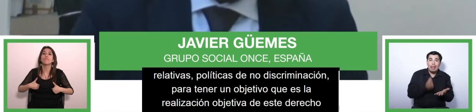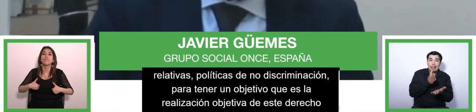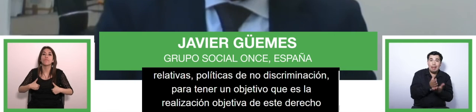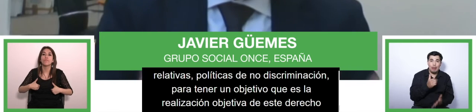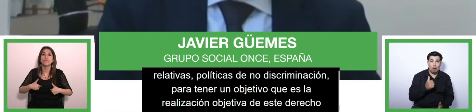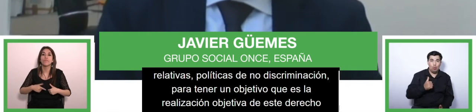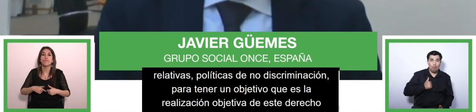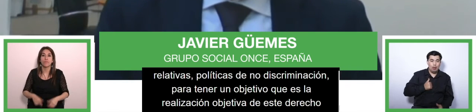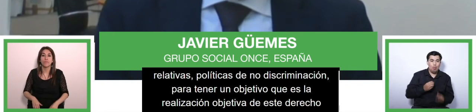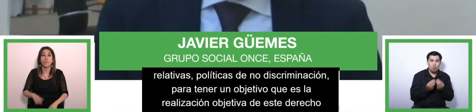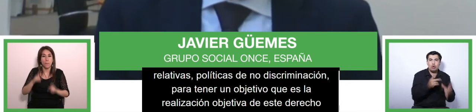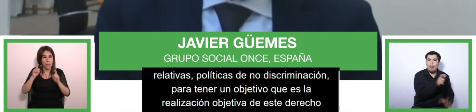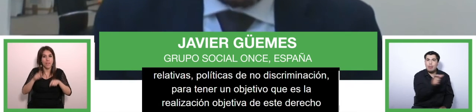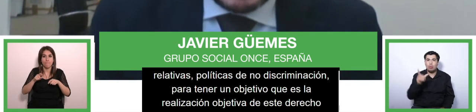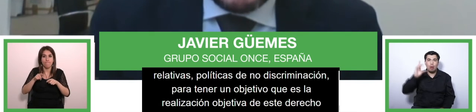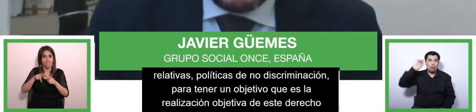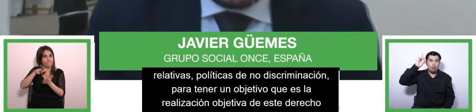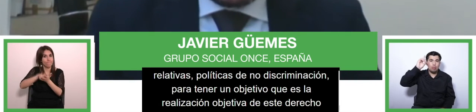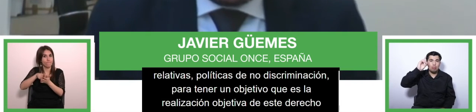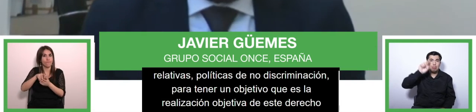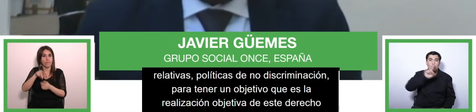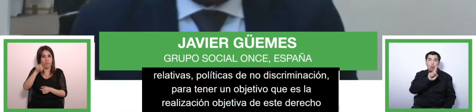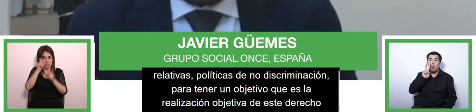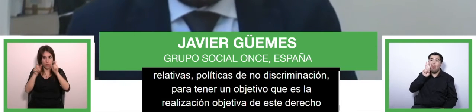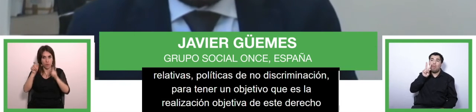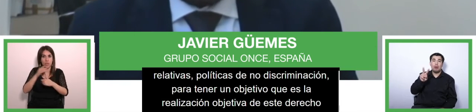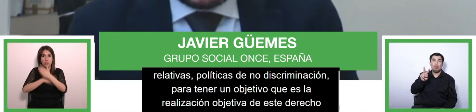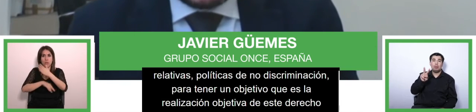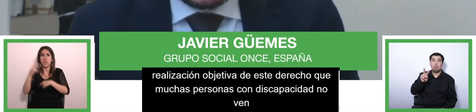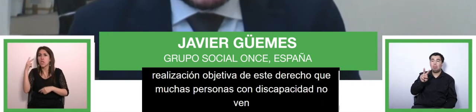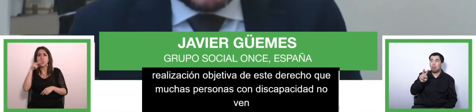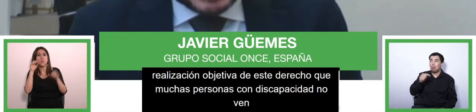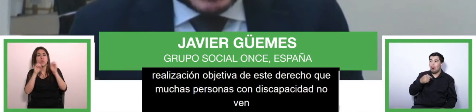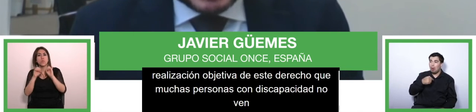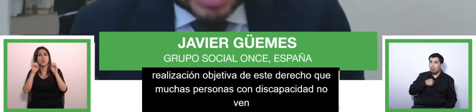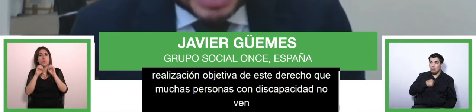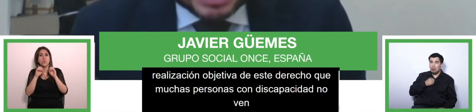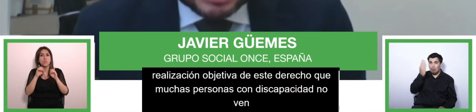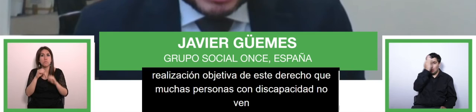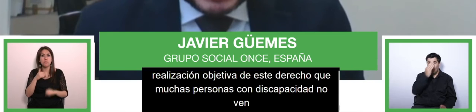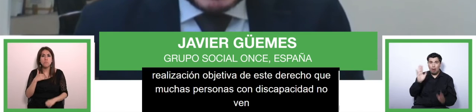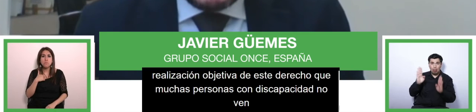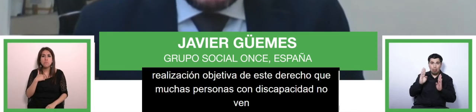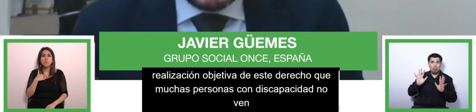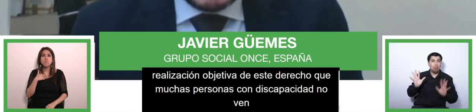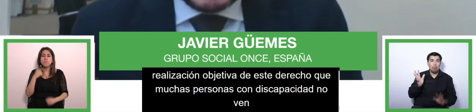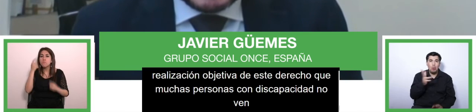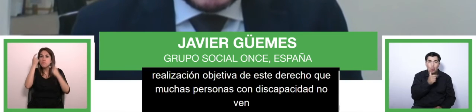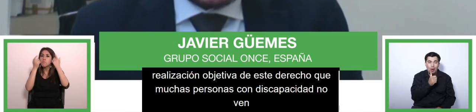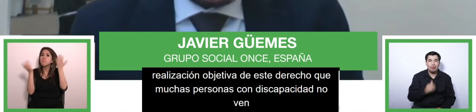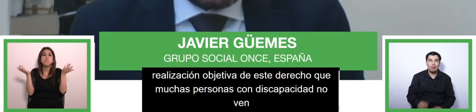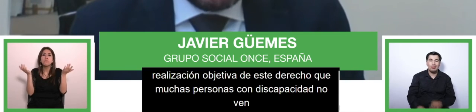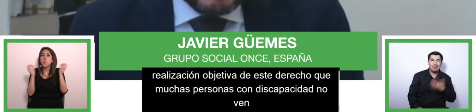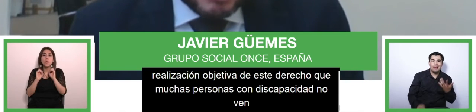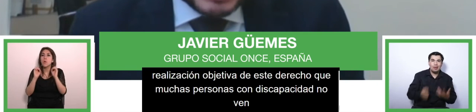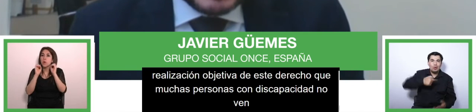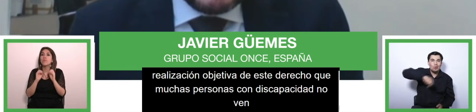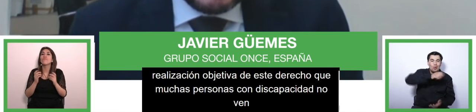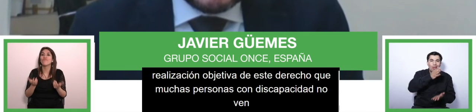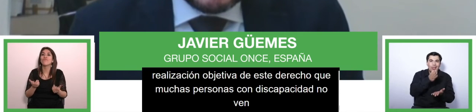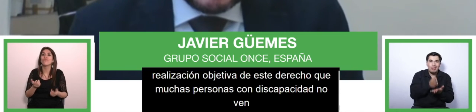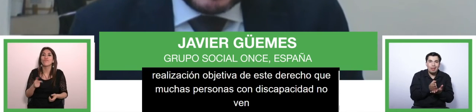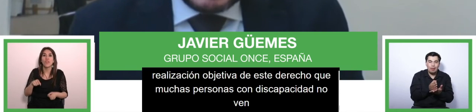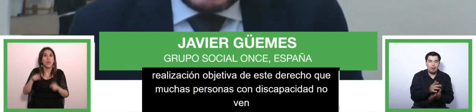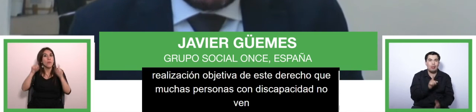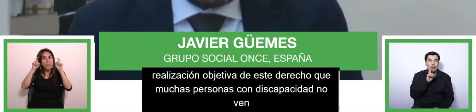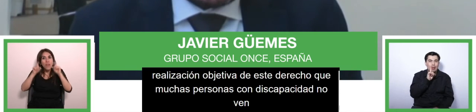discapacidad no ven desarrollado a nivel de cada uno de los países. Y por tanto, debemos tener mucha